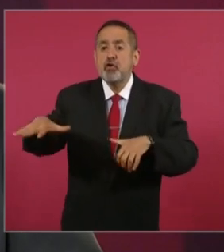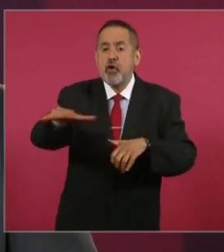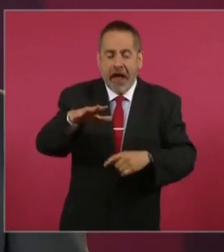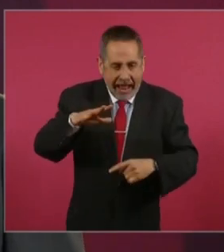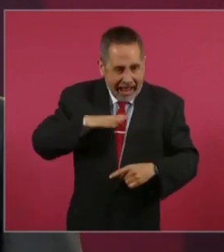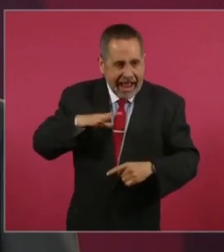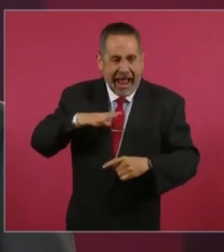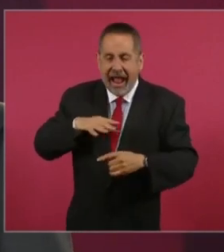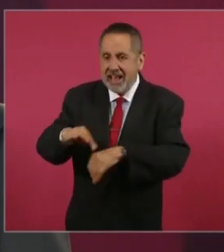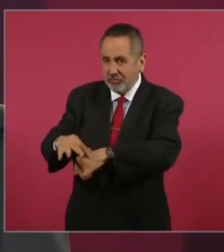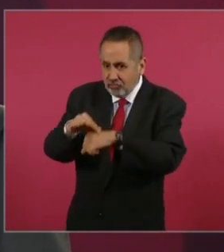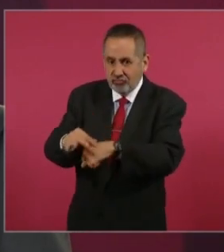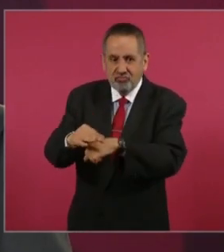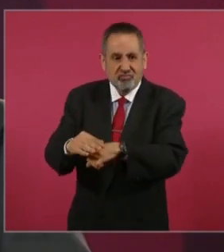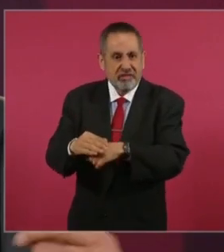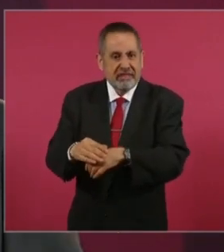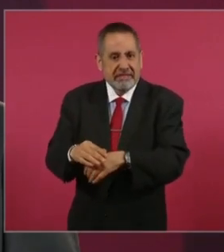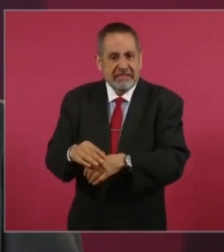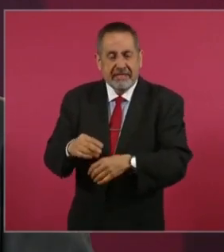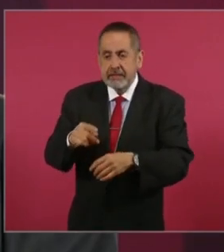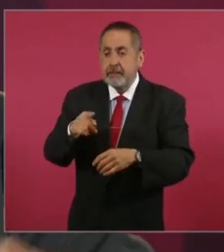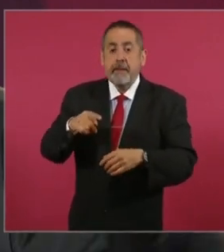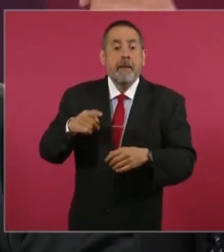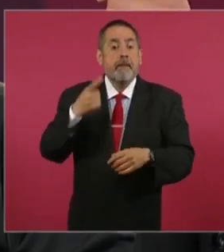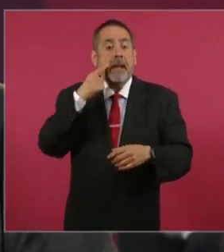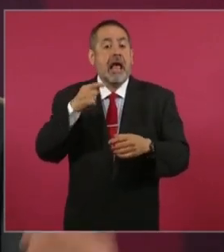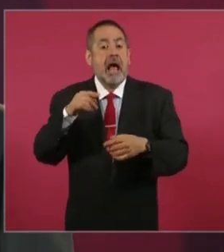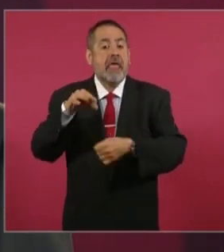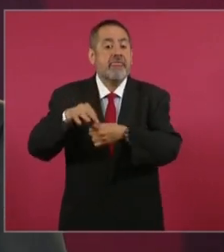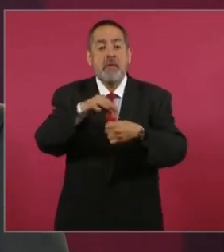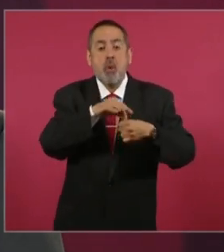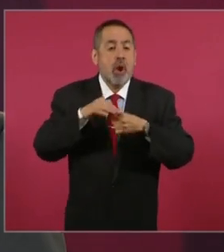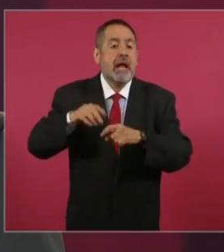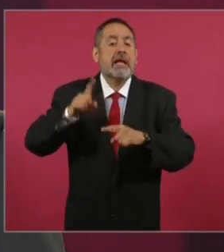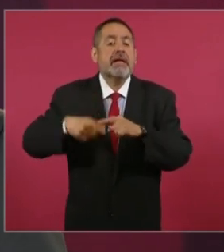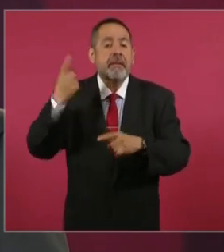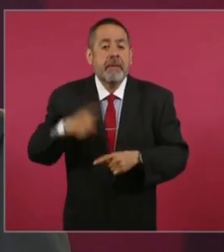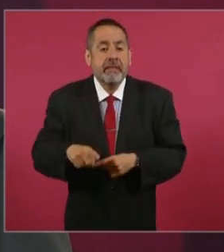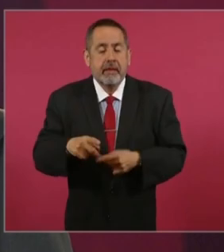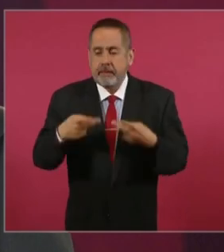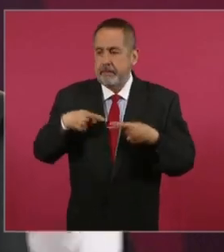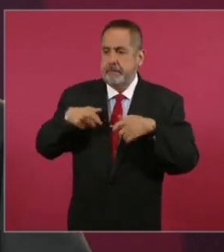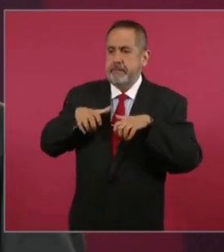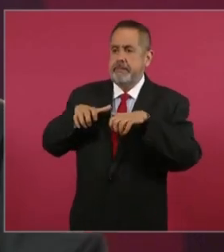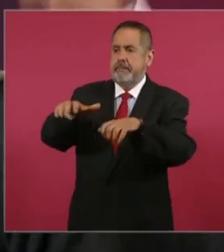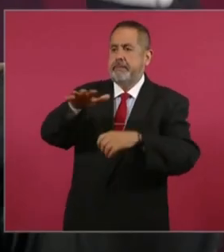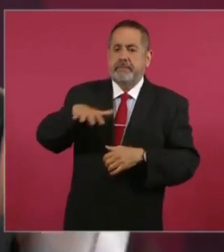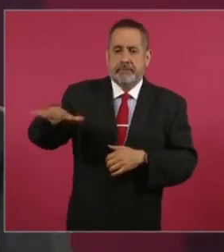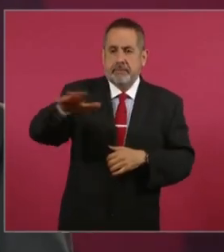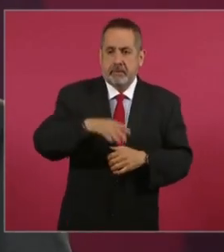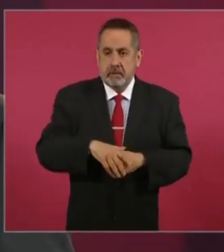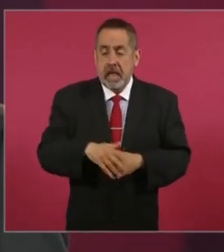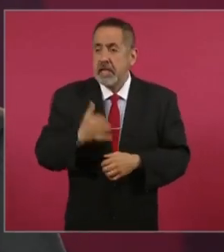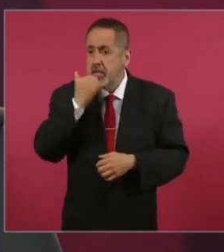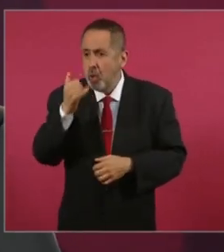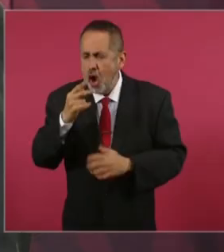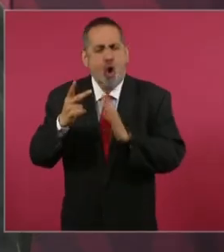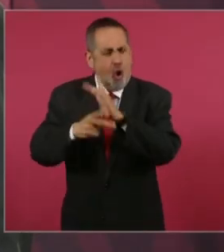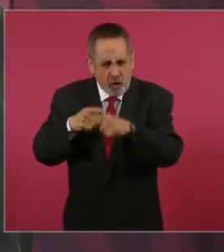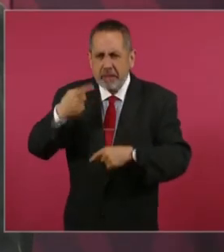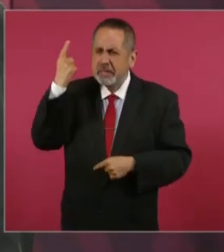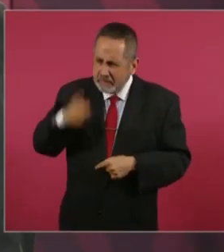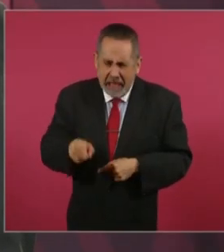existe y que en una democracia el pueblo manda y si se equivoca vuelve a mandar